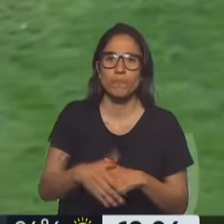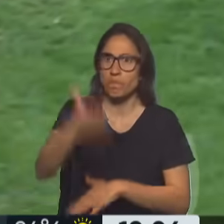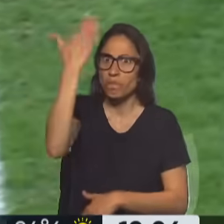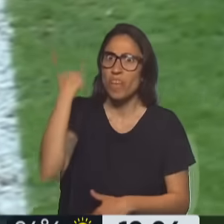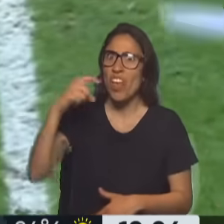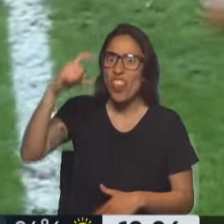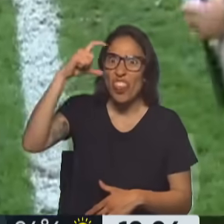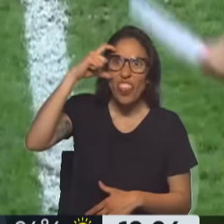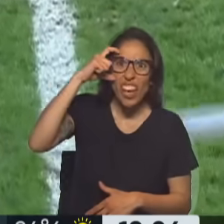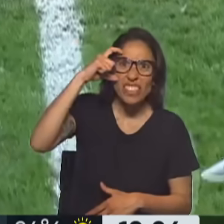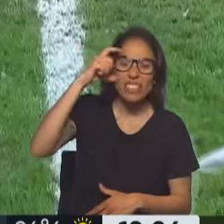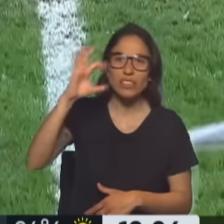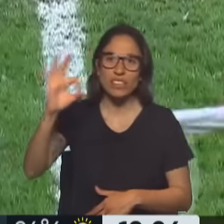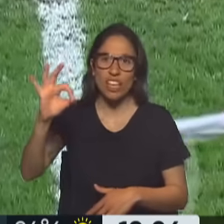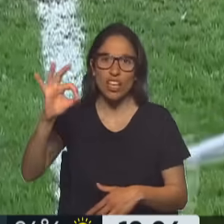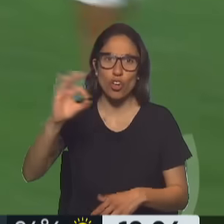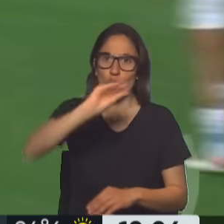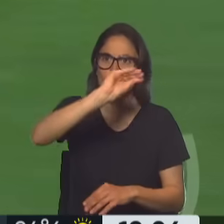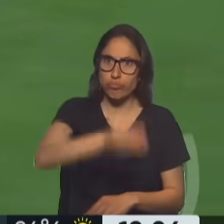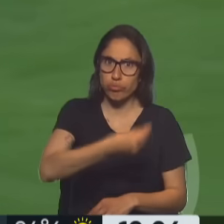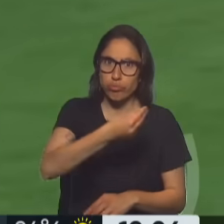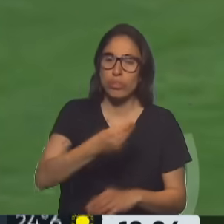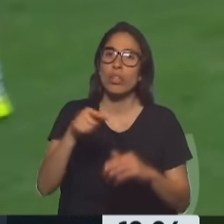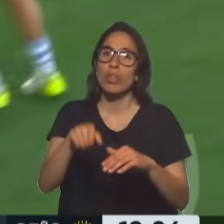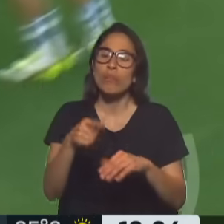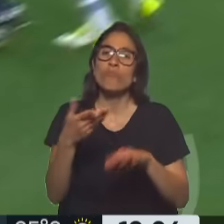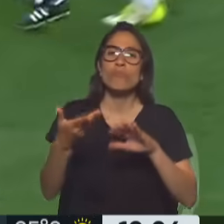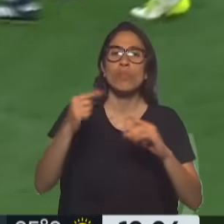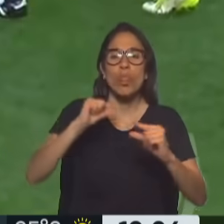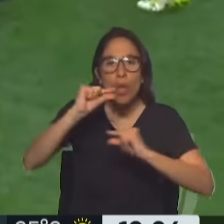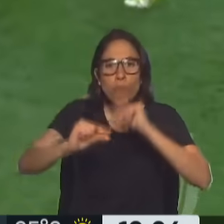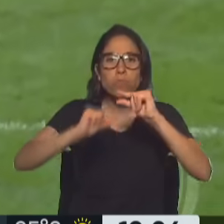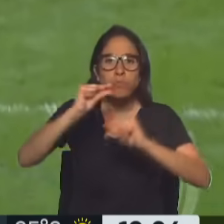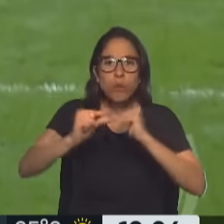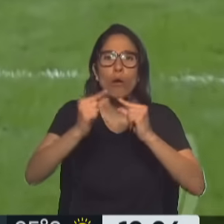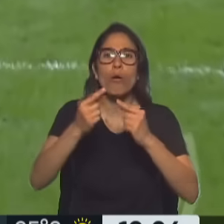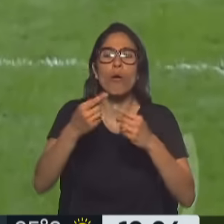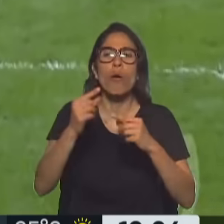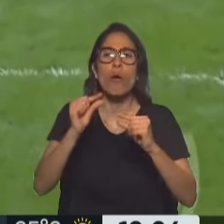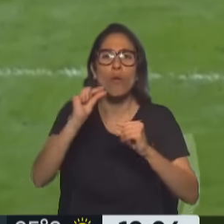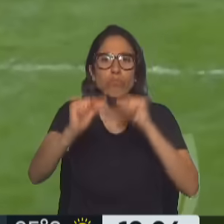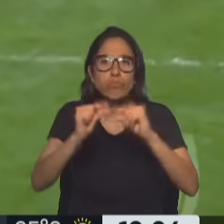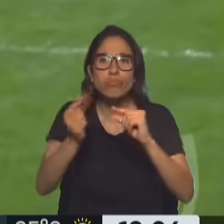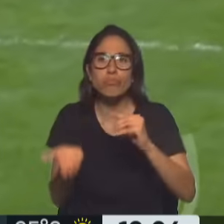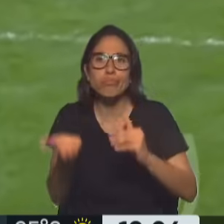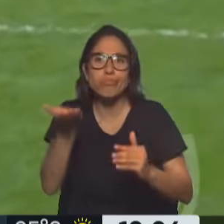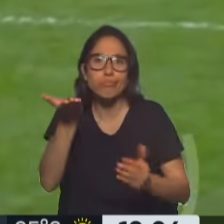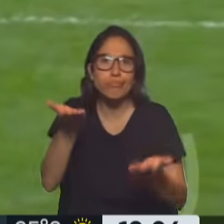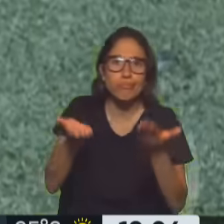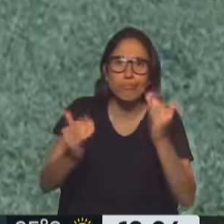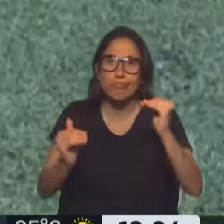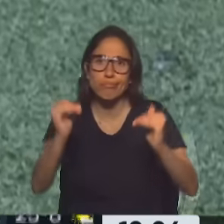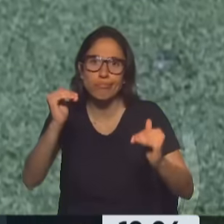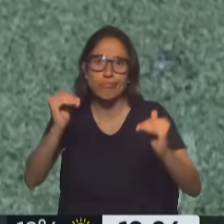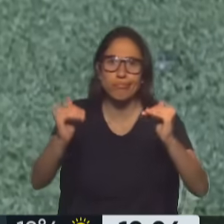Se puso 12-10, pero Gales se puso 15-12, 17-12. Era complicado. La progresión necesaria. Después tiene el